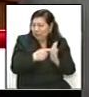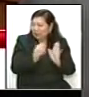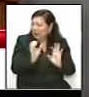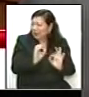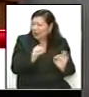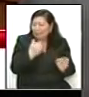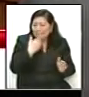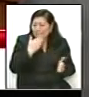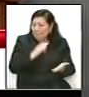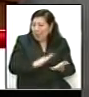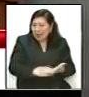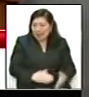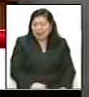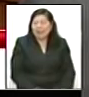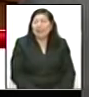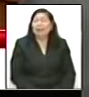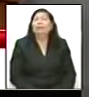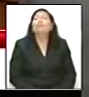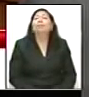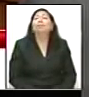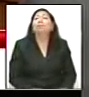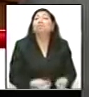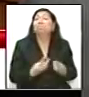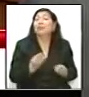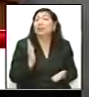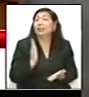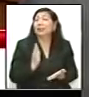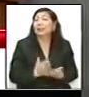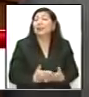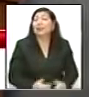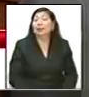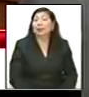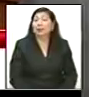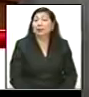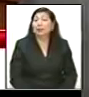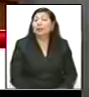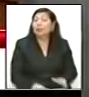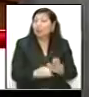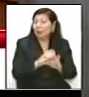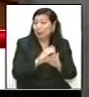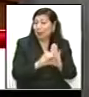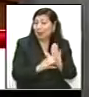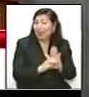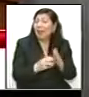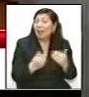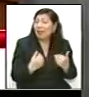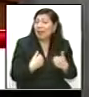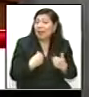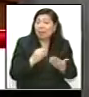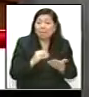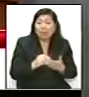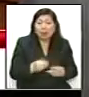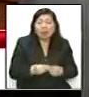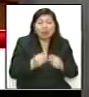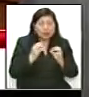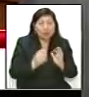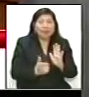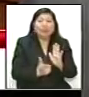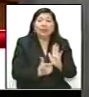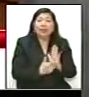tipificada. En materia de sanciones, nuestra Constitución dice que debe primar el principio de